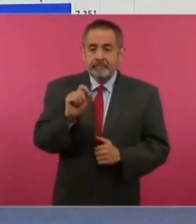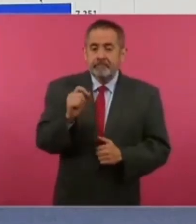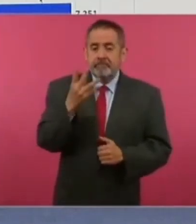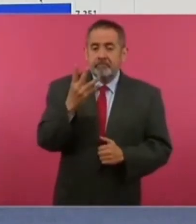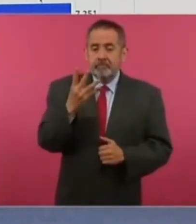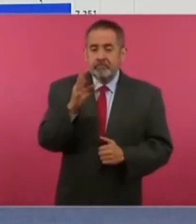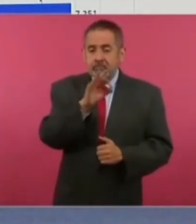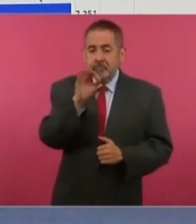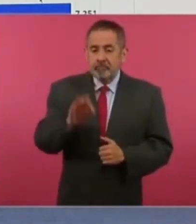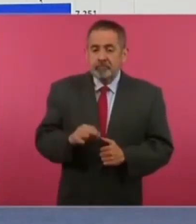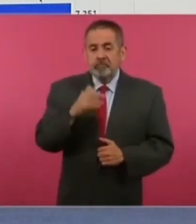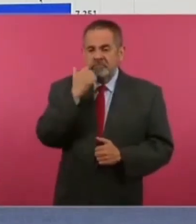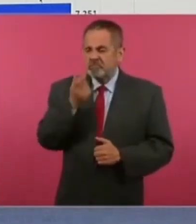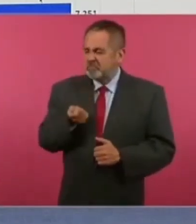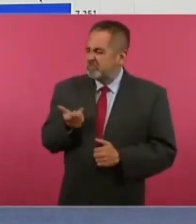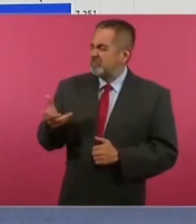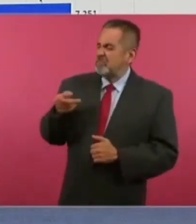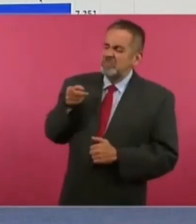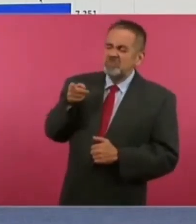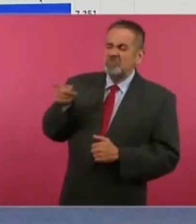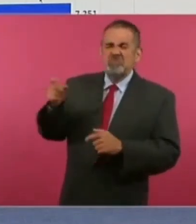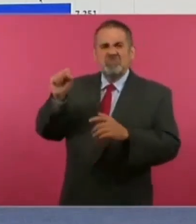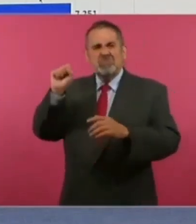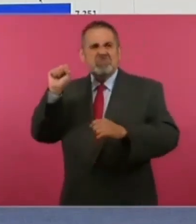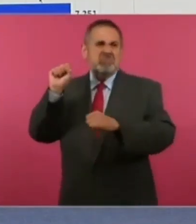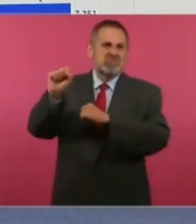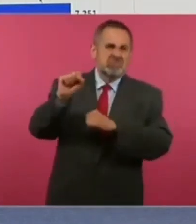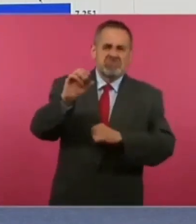quieren vacunar el comunismo.